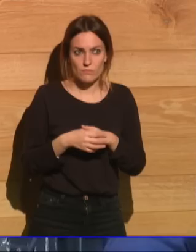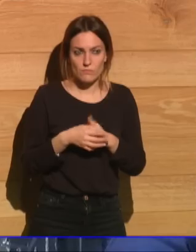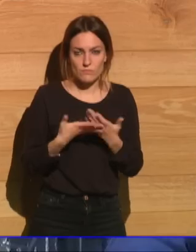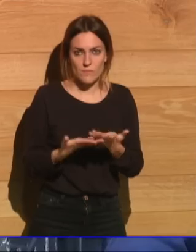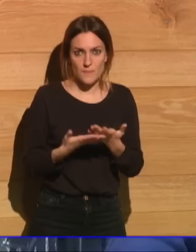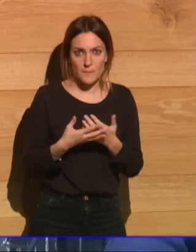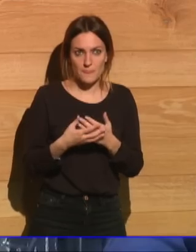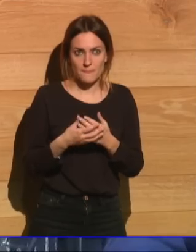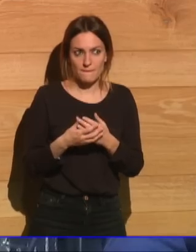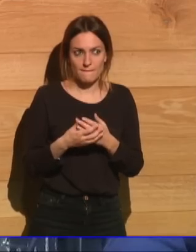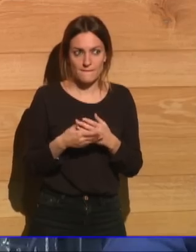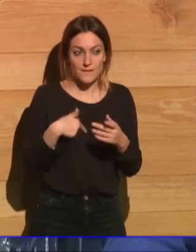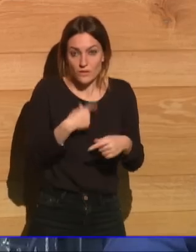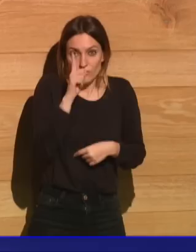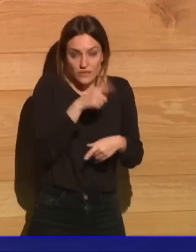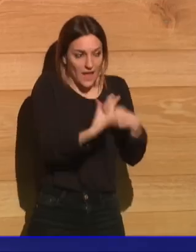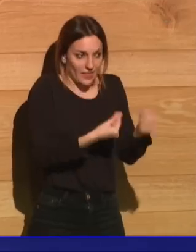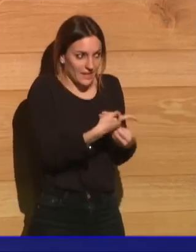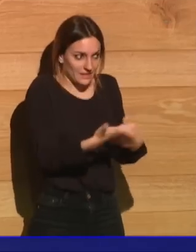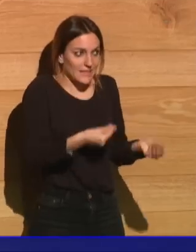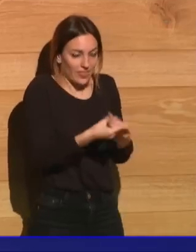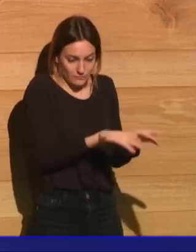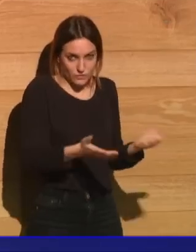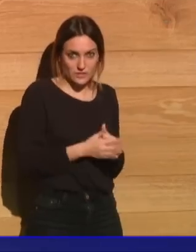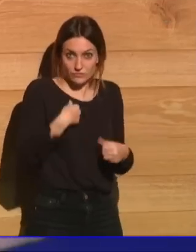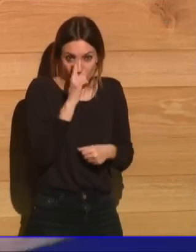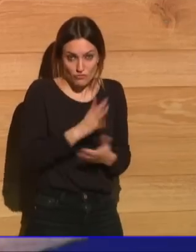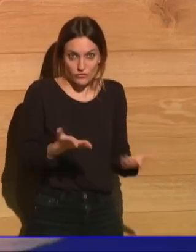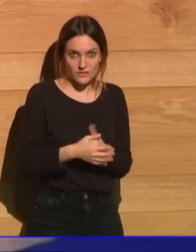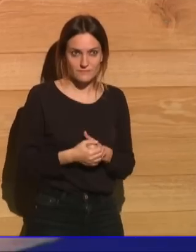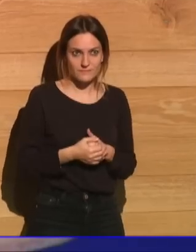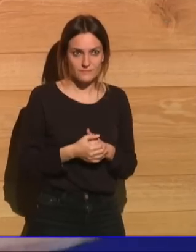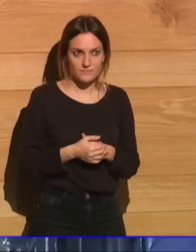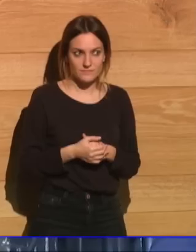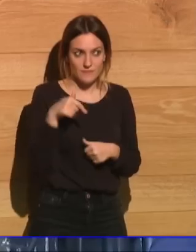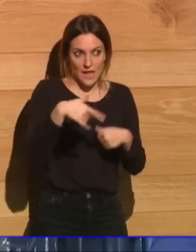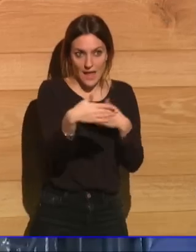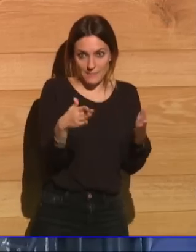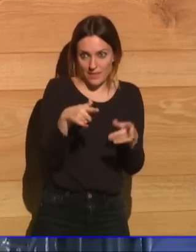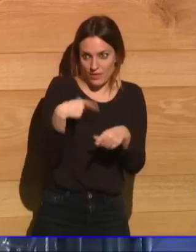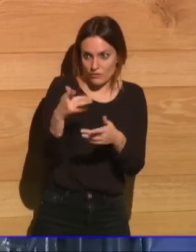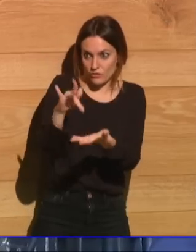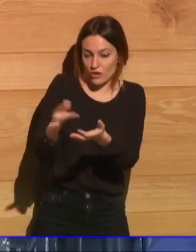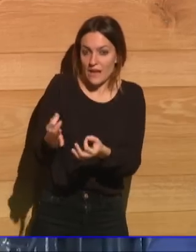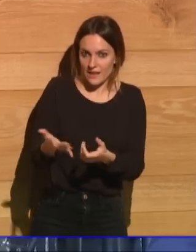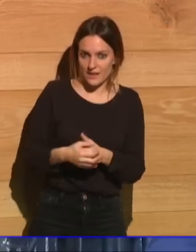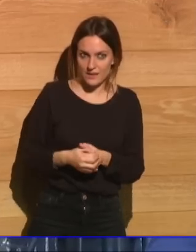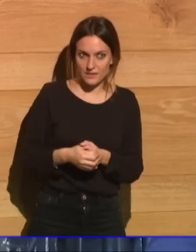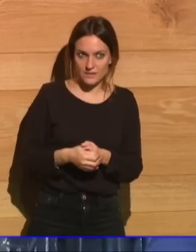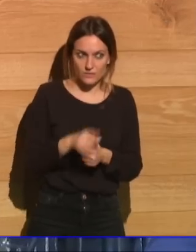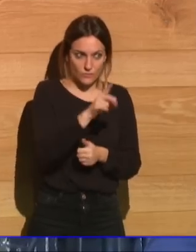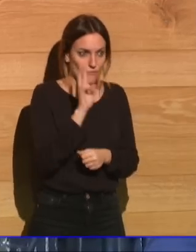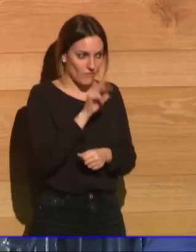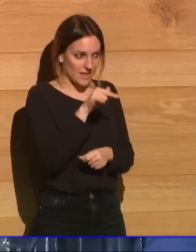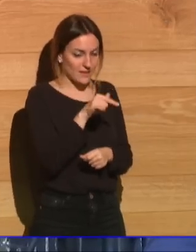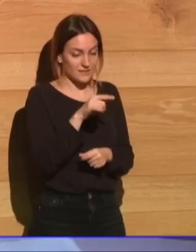la redención... Es que no sé qué hacer con él, perdonadme, pero es que no sé qué hacer con él. ¿Qué es lo que iba a suceder en esa habitación? Porque ¿Tú has visto ese episodio de Los